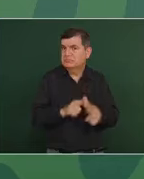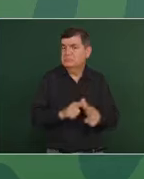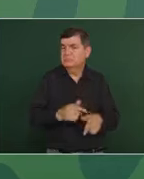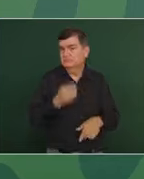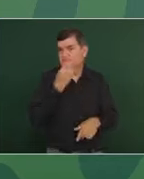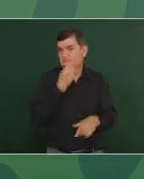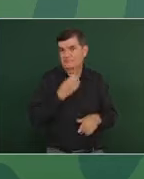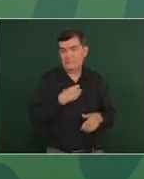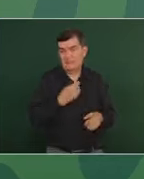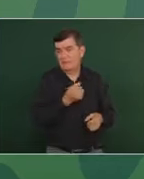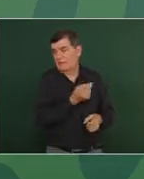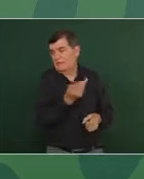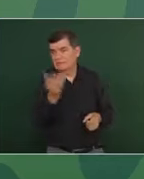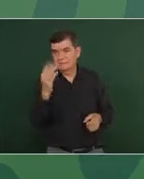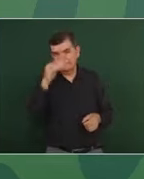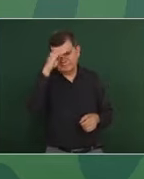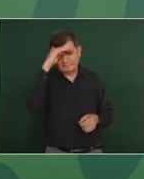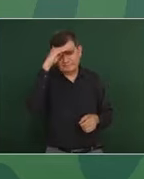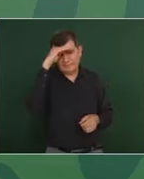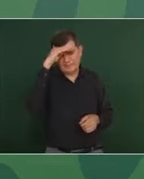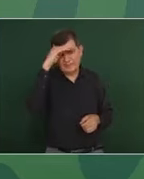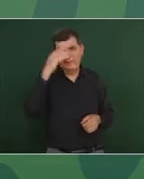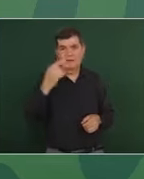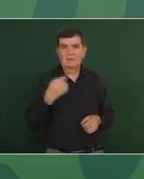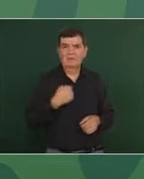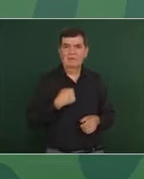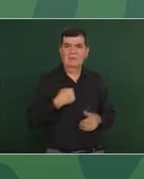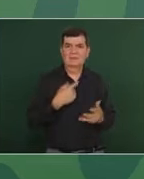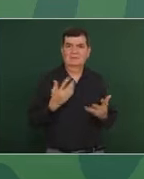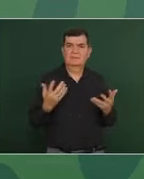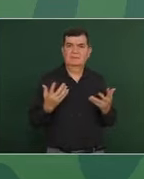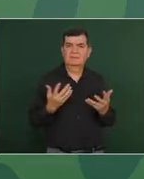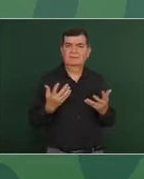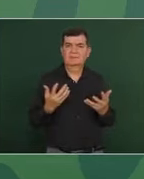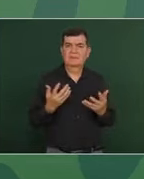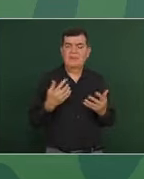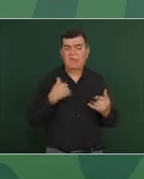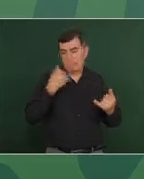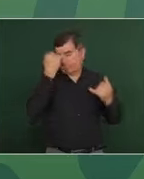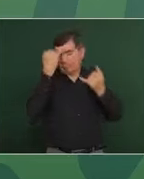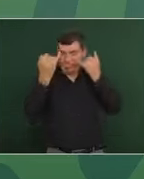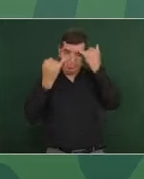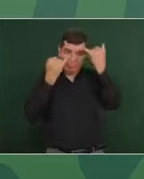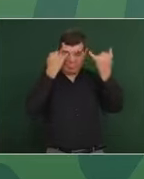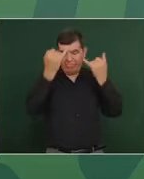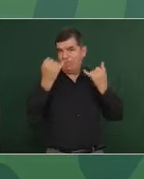aunque piensen que estoy inventando,